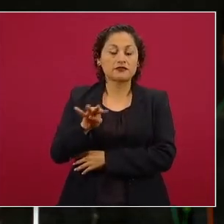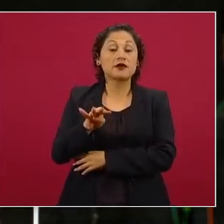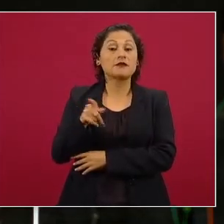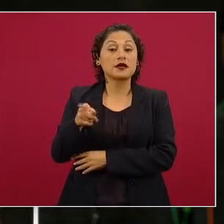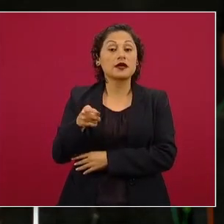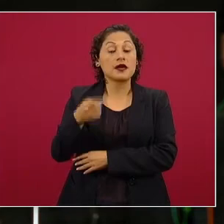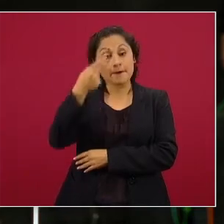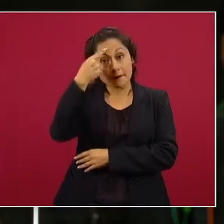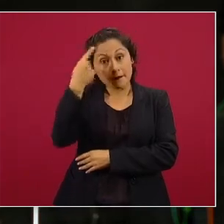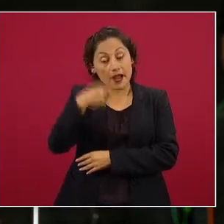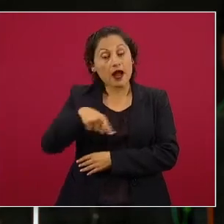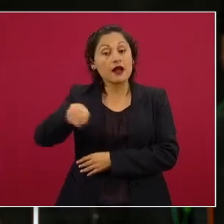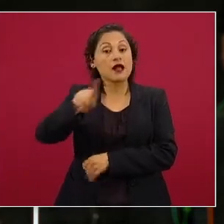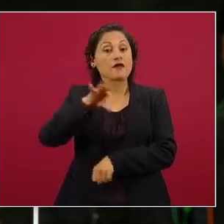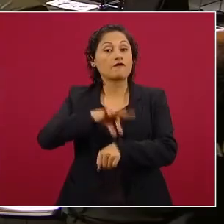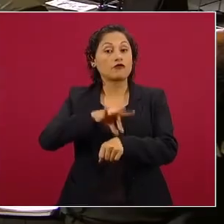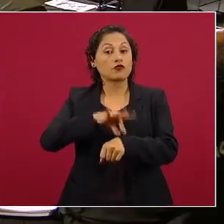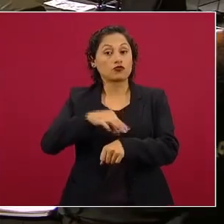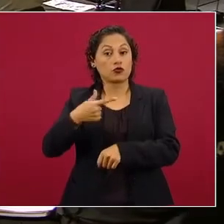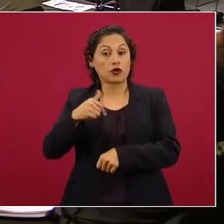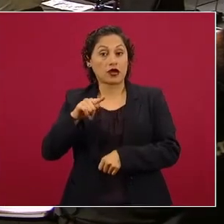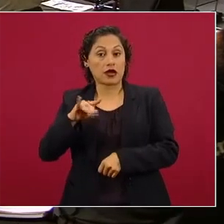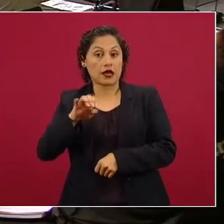el responsable de informar sobre el tema.